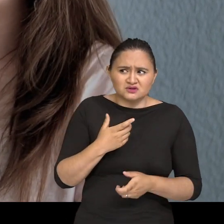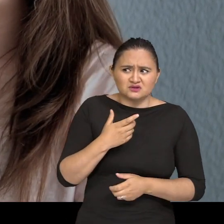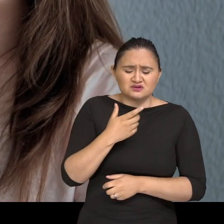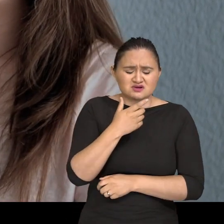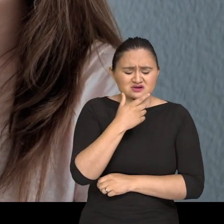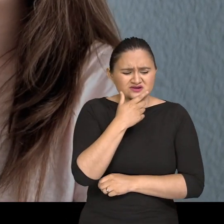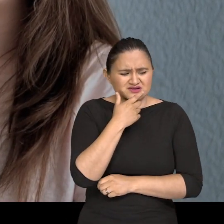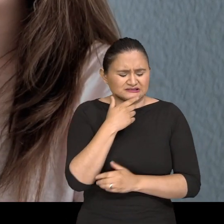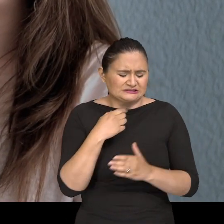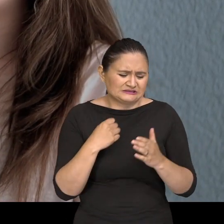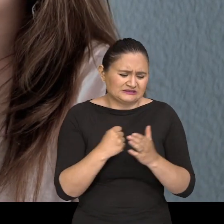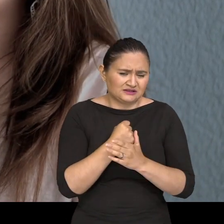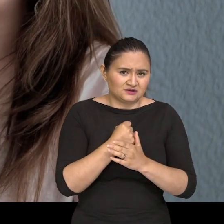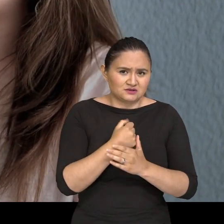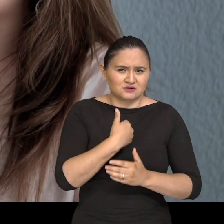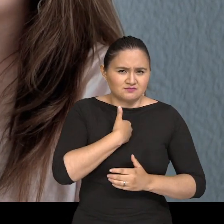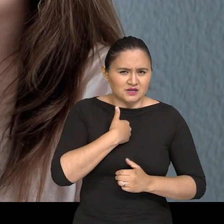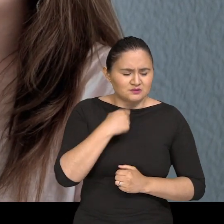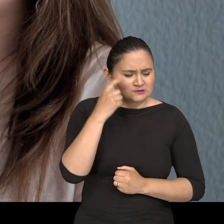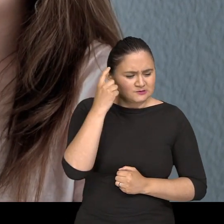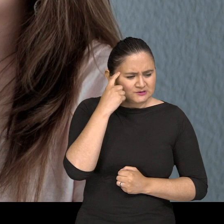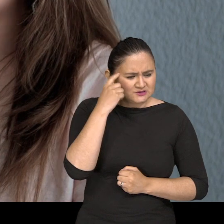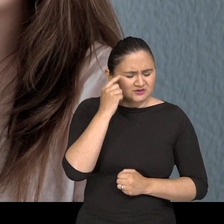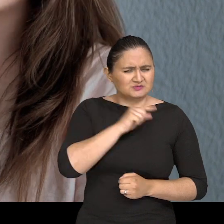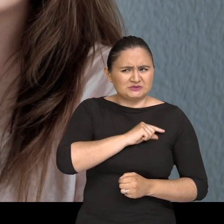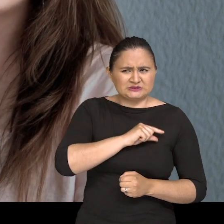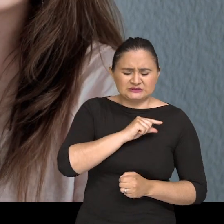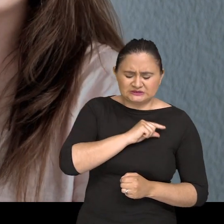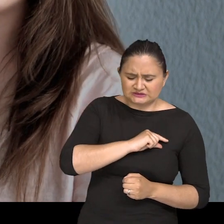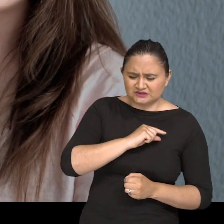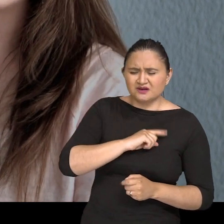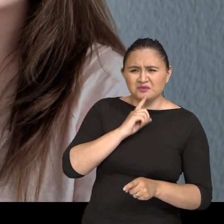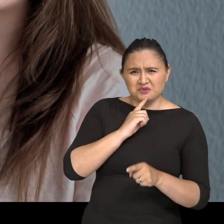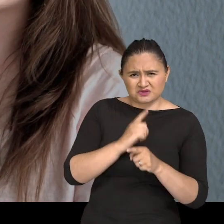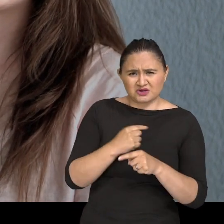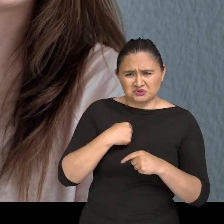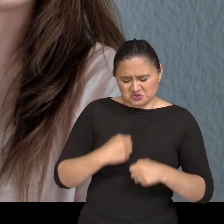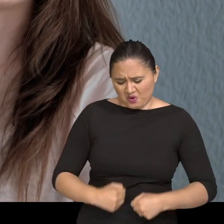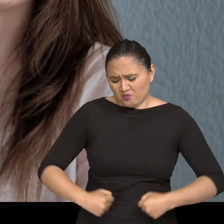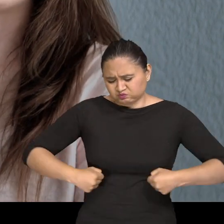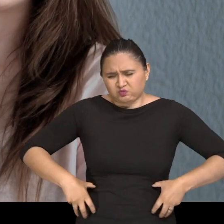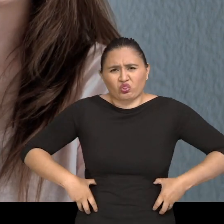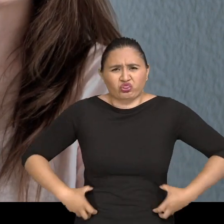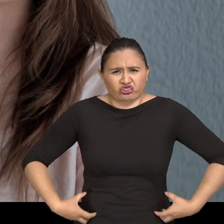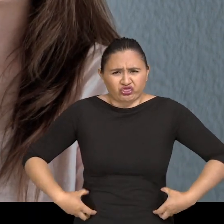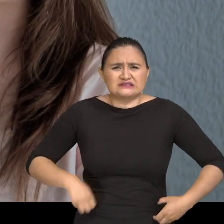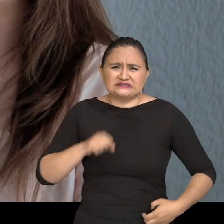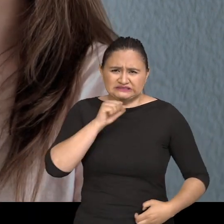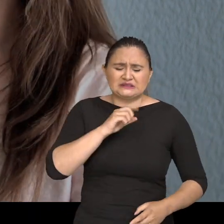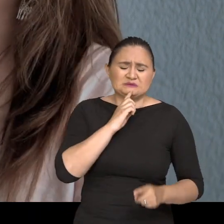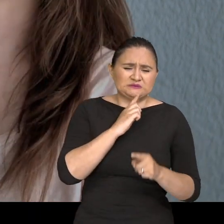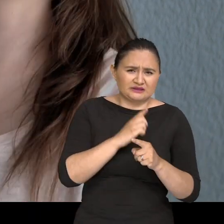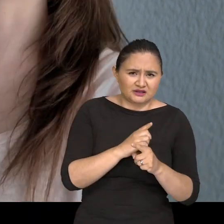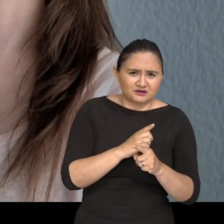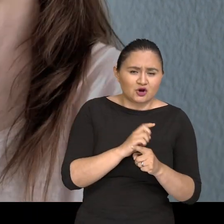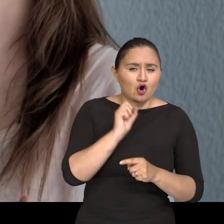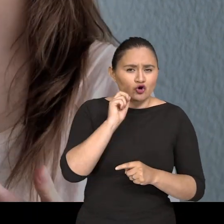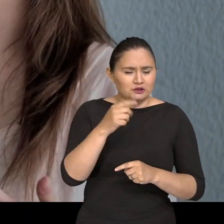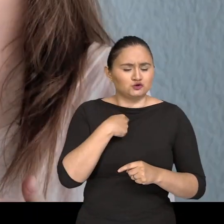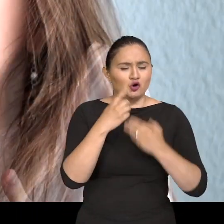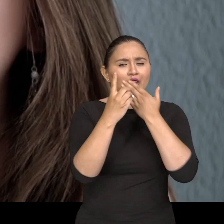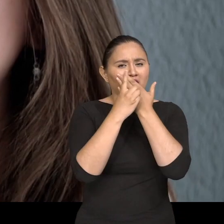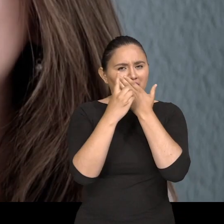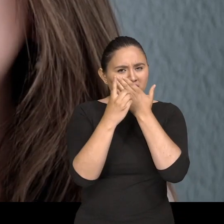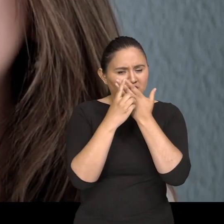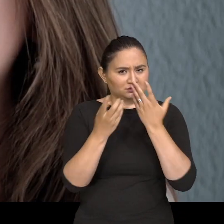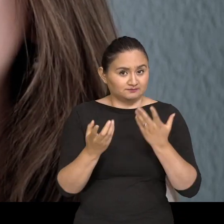chuta luego tomé conciencia si dije está bien o sea si estoy como que pasáis de peso entonces voy a empezar haciendo una dieta